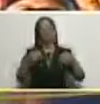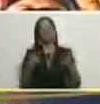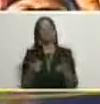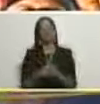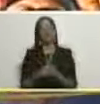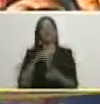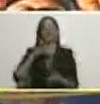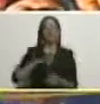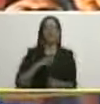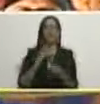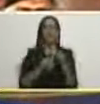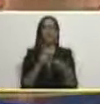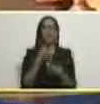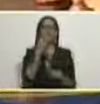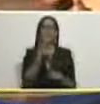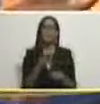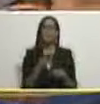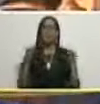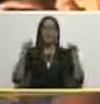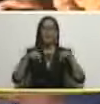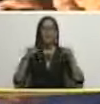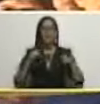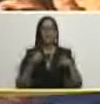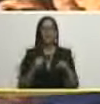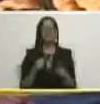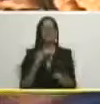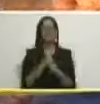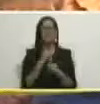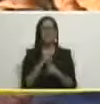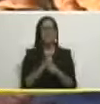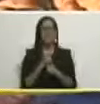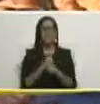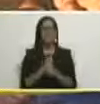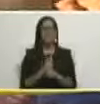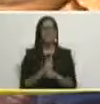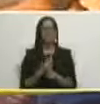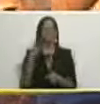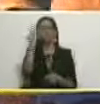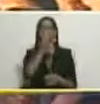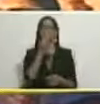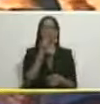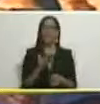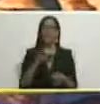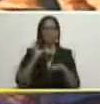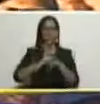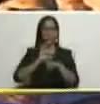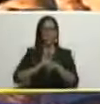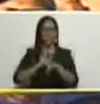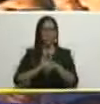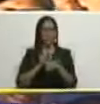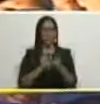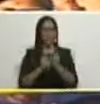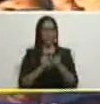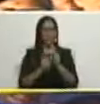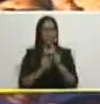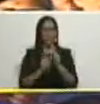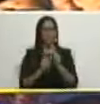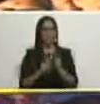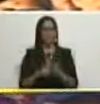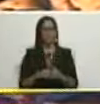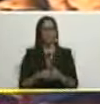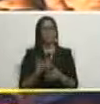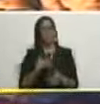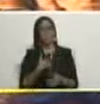esté haciendo recorrido por esta gran obra, esta magnífica ciudad deportiva.